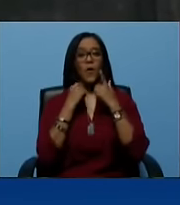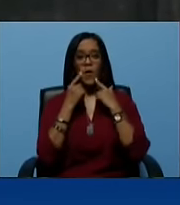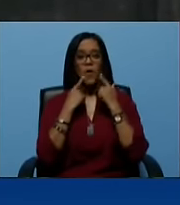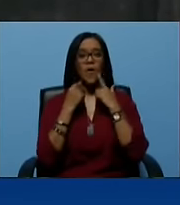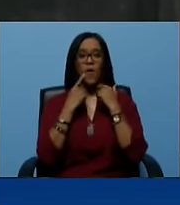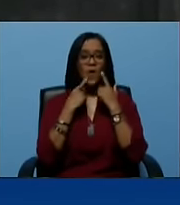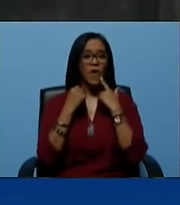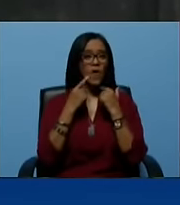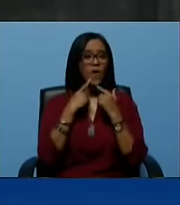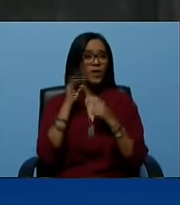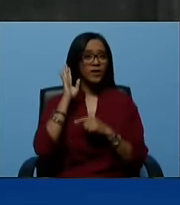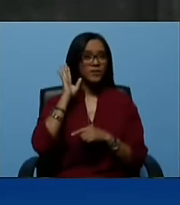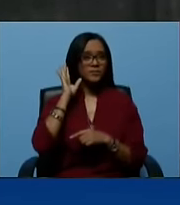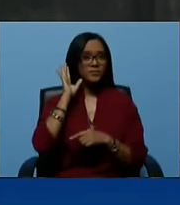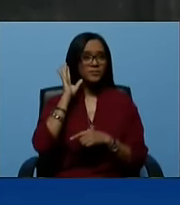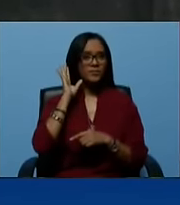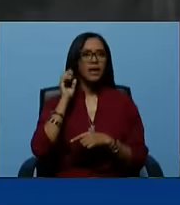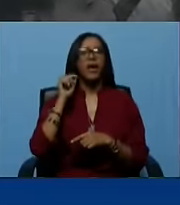¿De qué color?